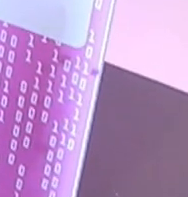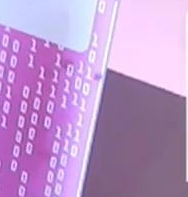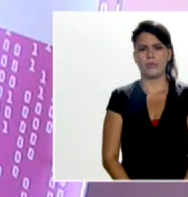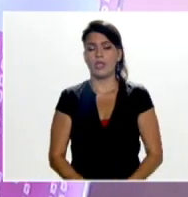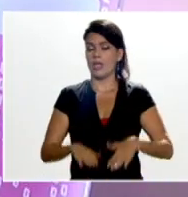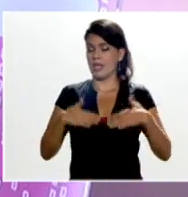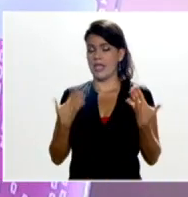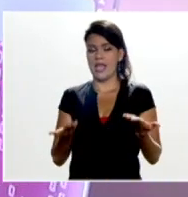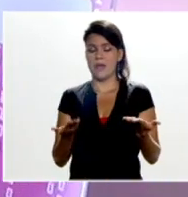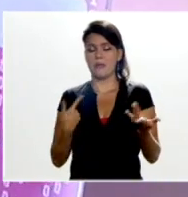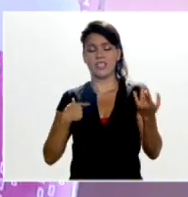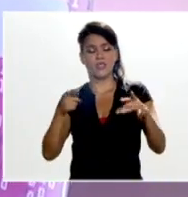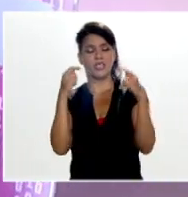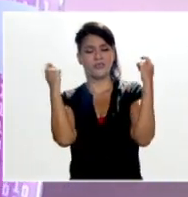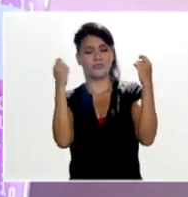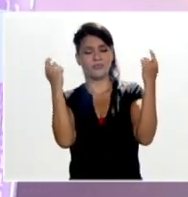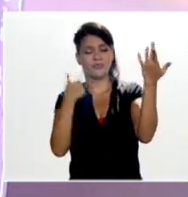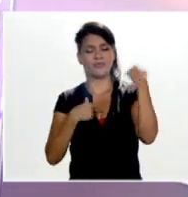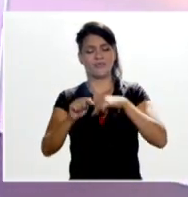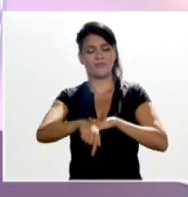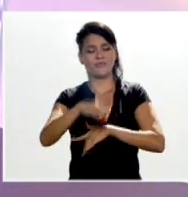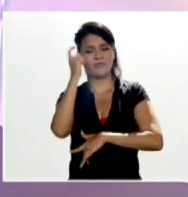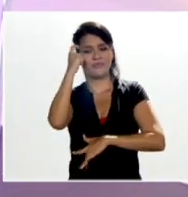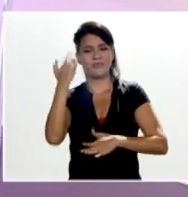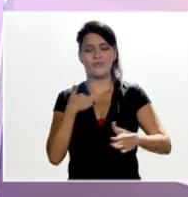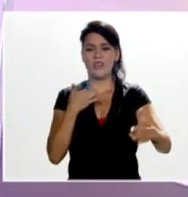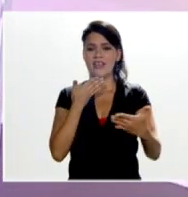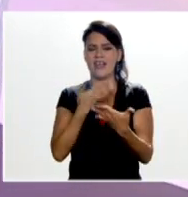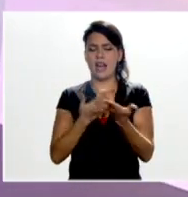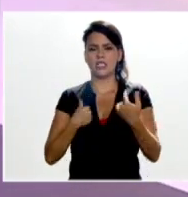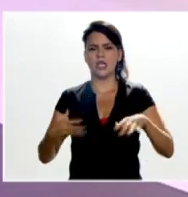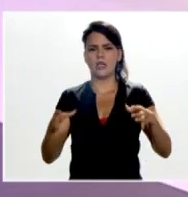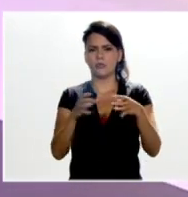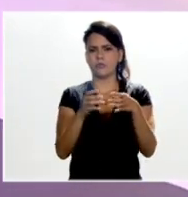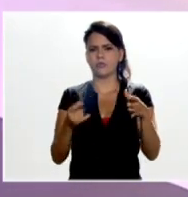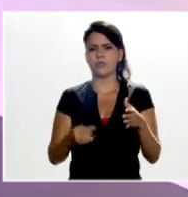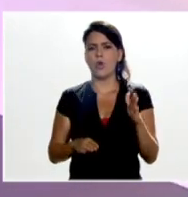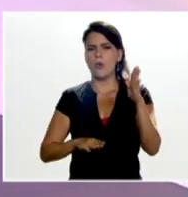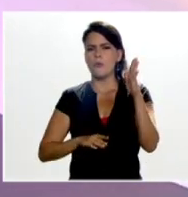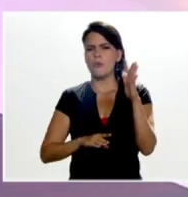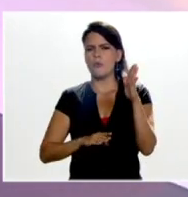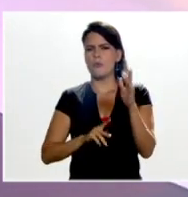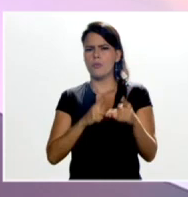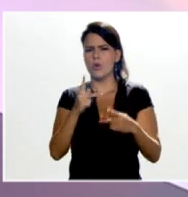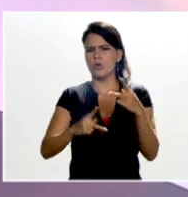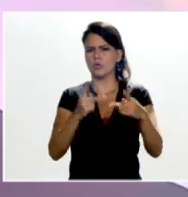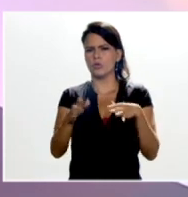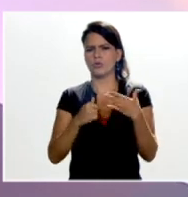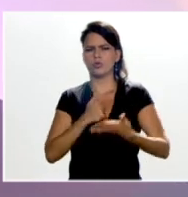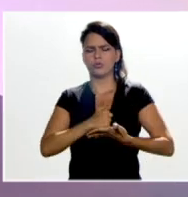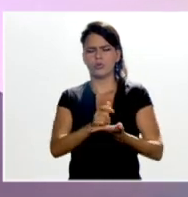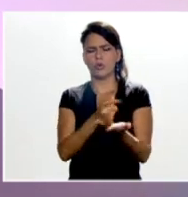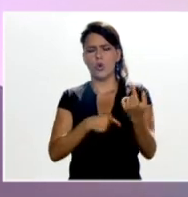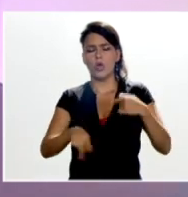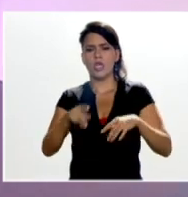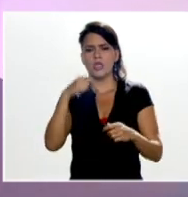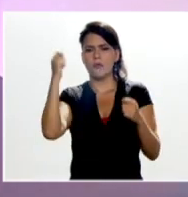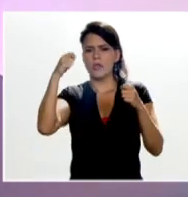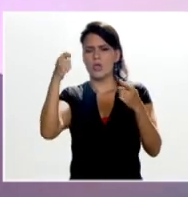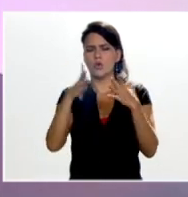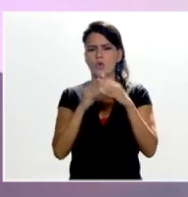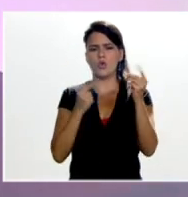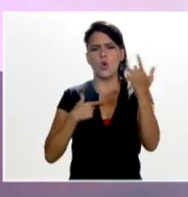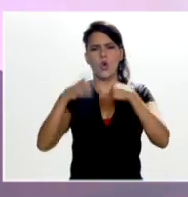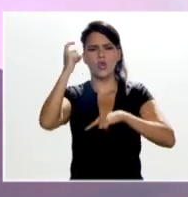¿Qué les pareció la efemérides de este día? Gracias al equipo de producción por acompañarnos con estos videos todos los días